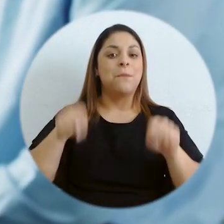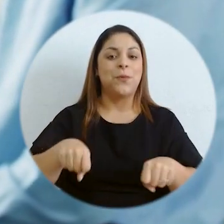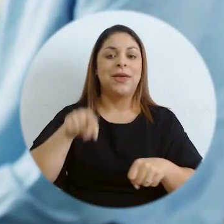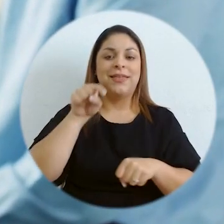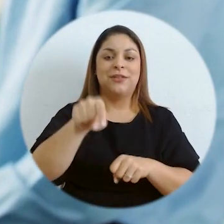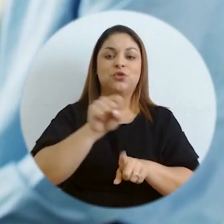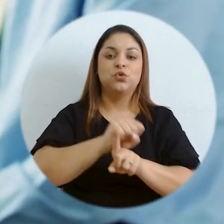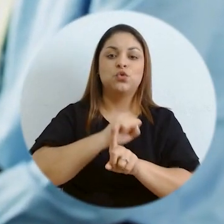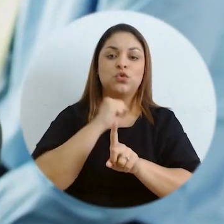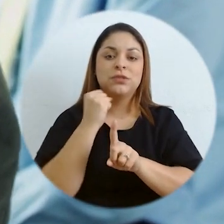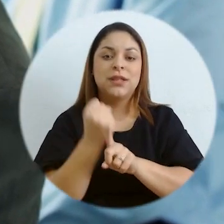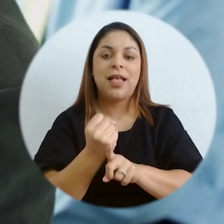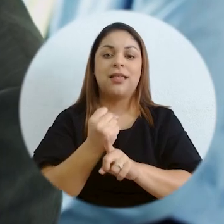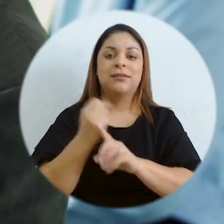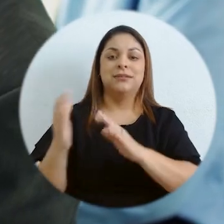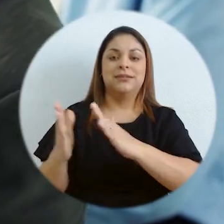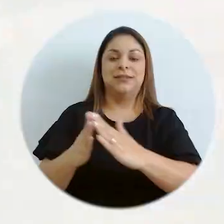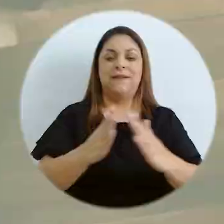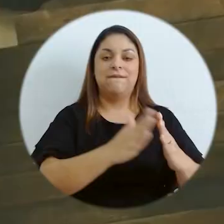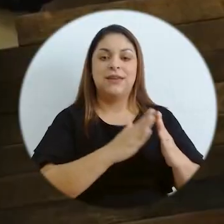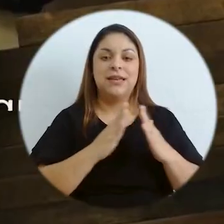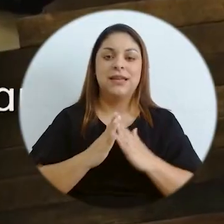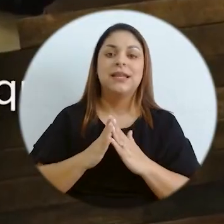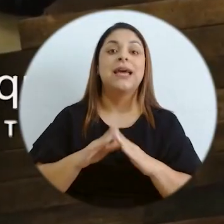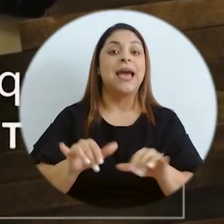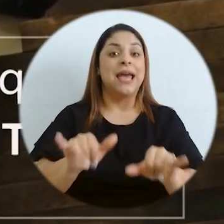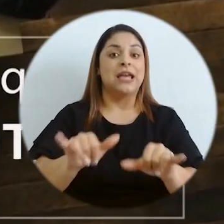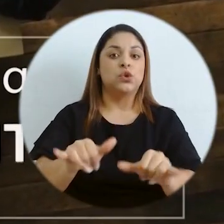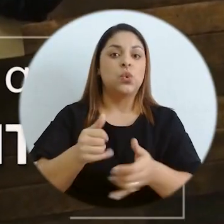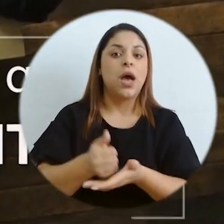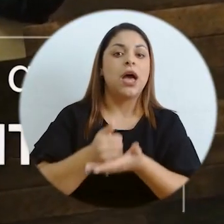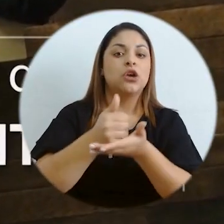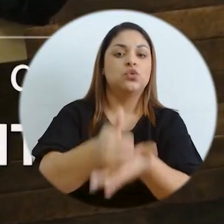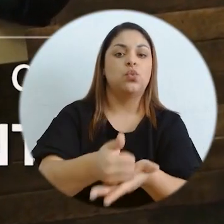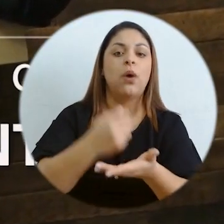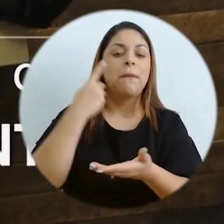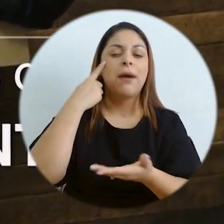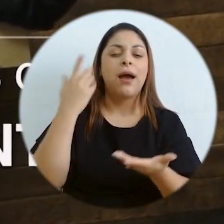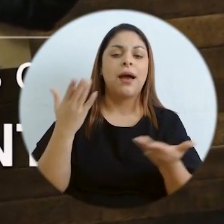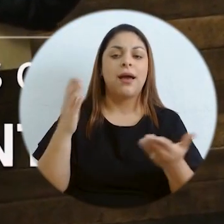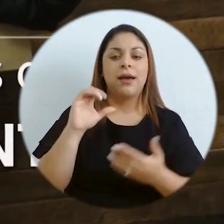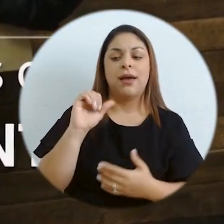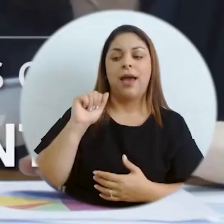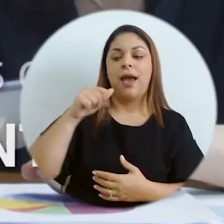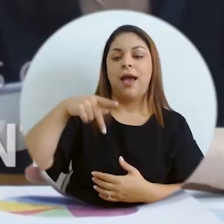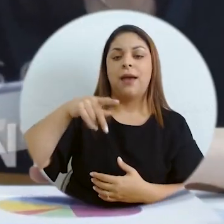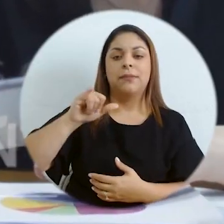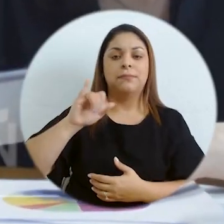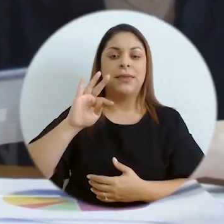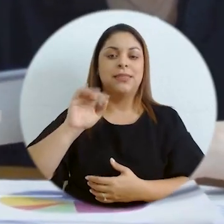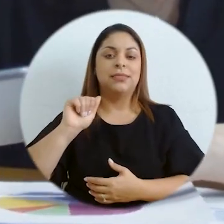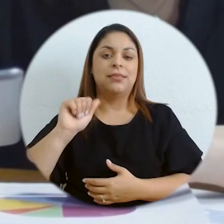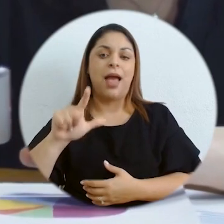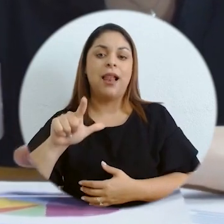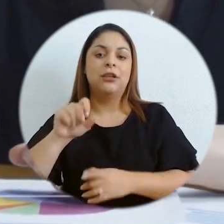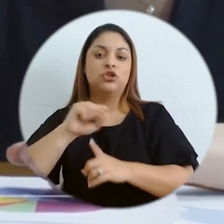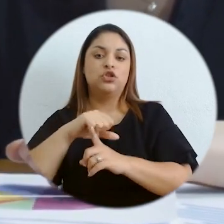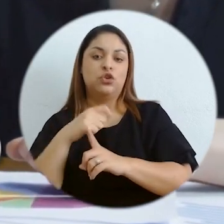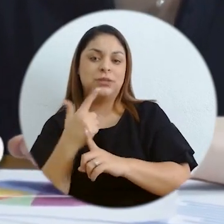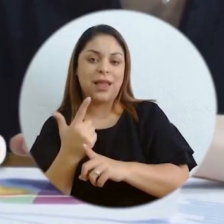sociedad civil, hacemos compromiso social, hacemos capital social, que se llama, y es